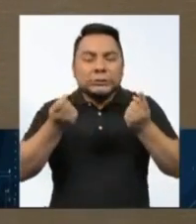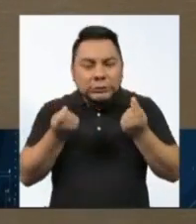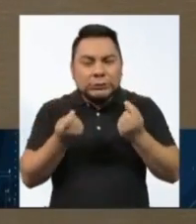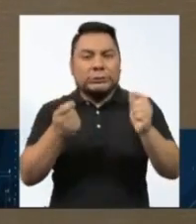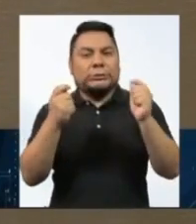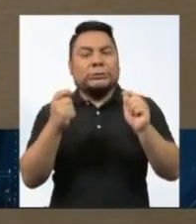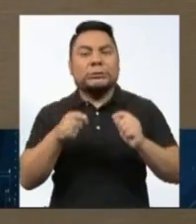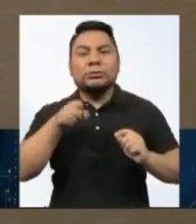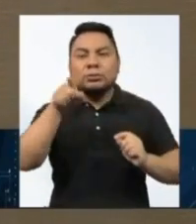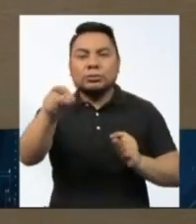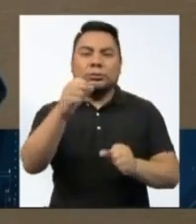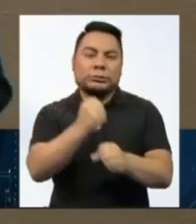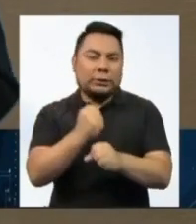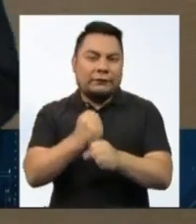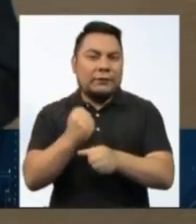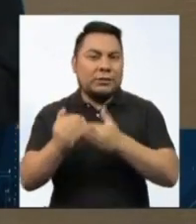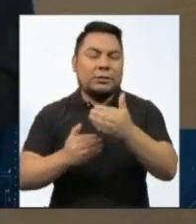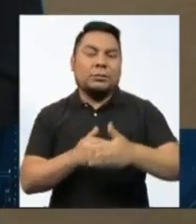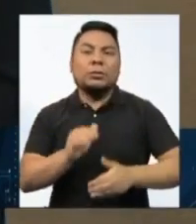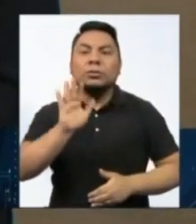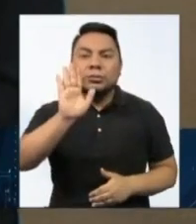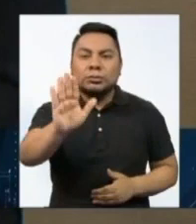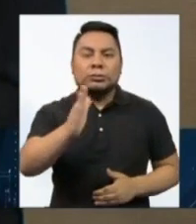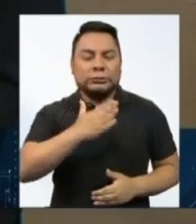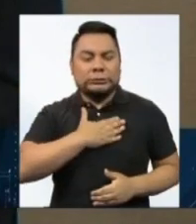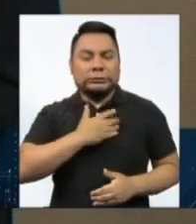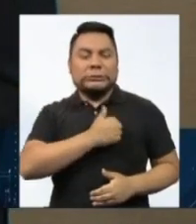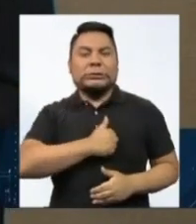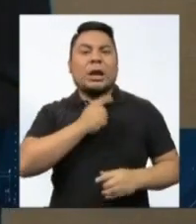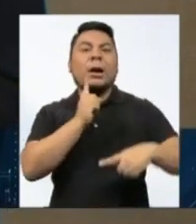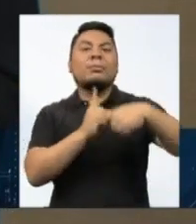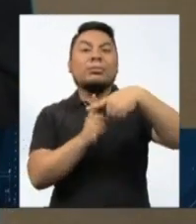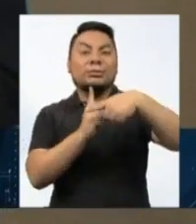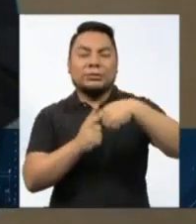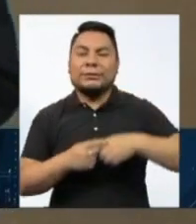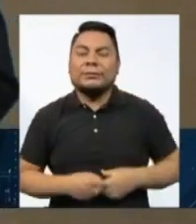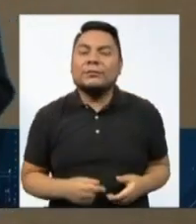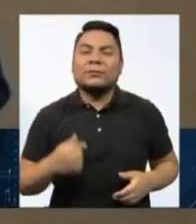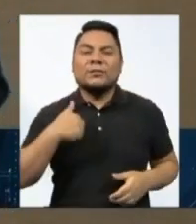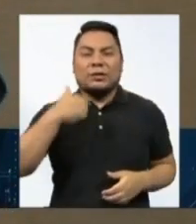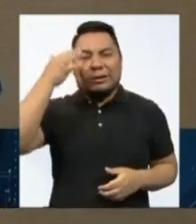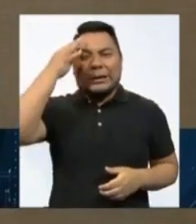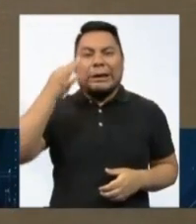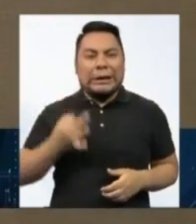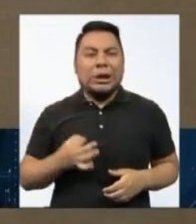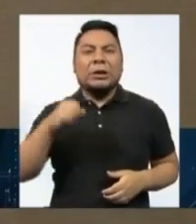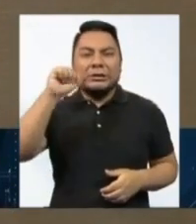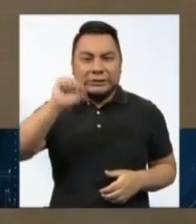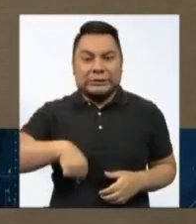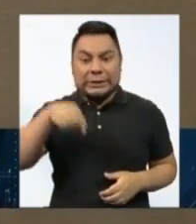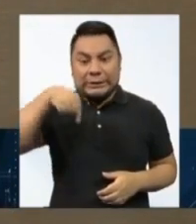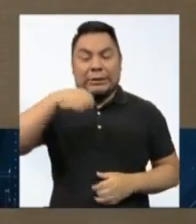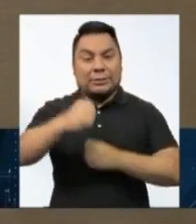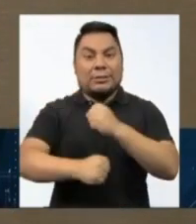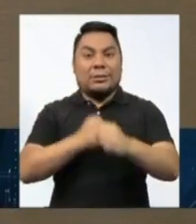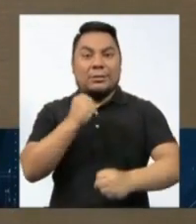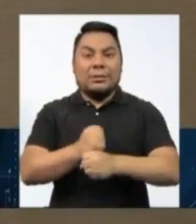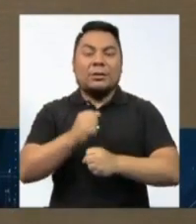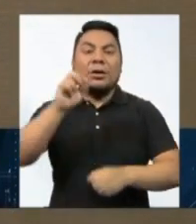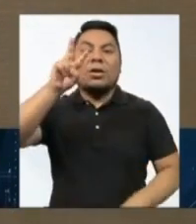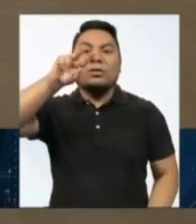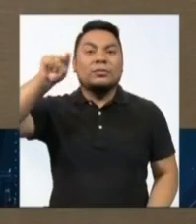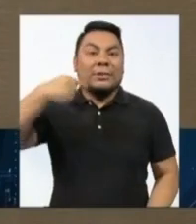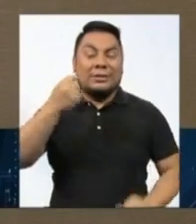su trabajo, su optimismo. Tengo la plena seguridad que este año